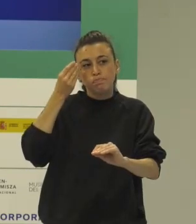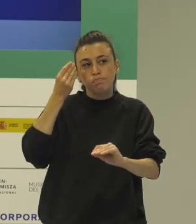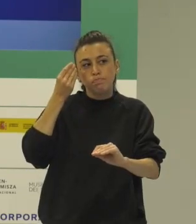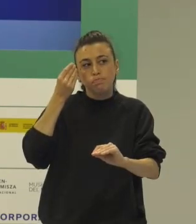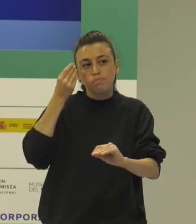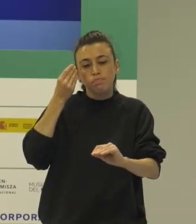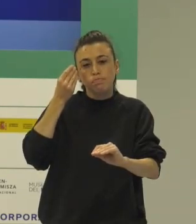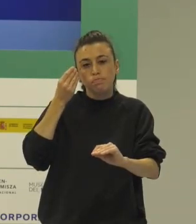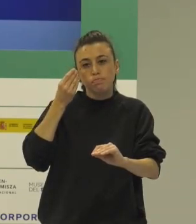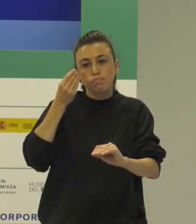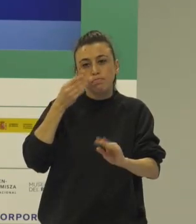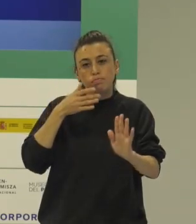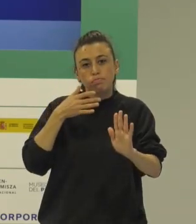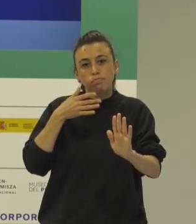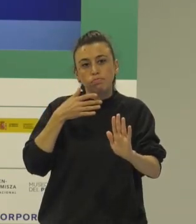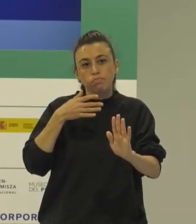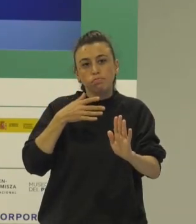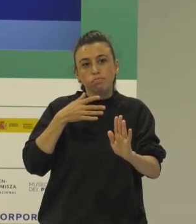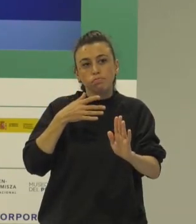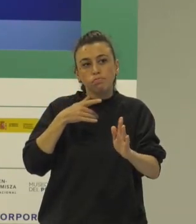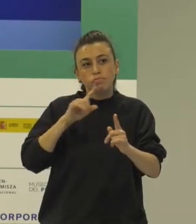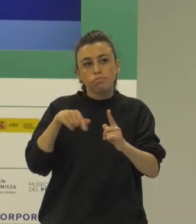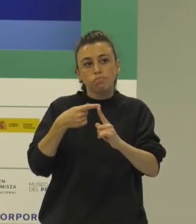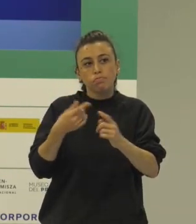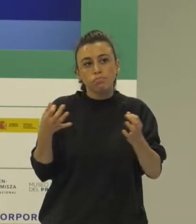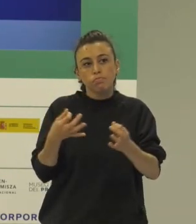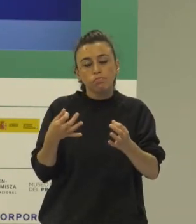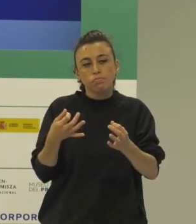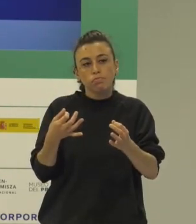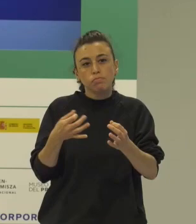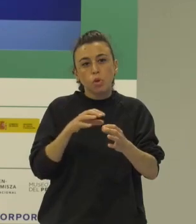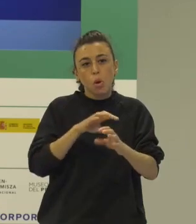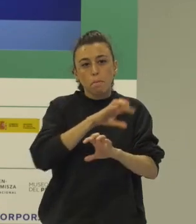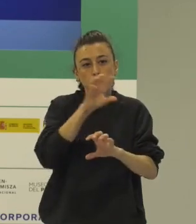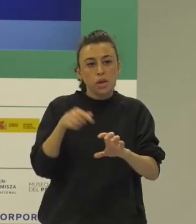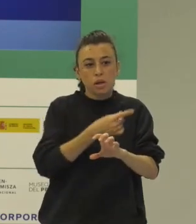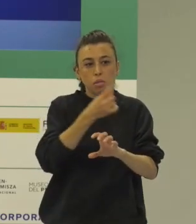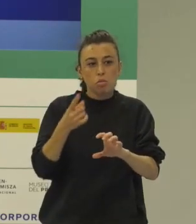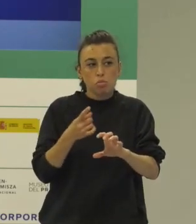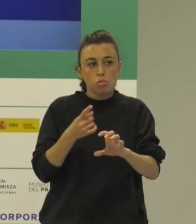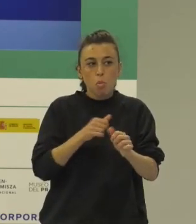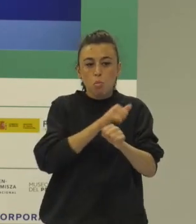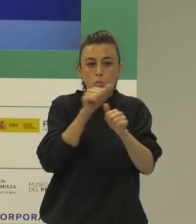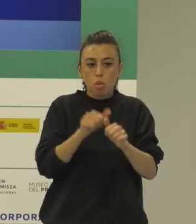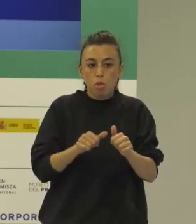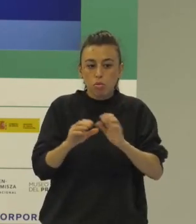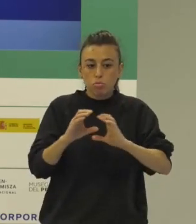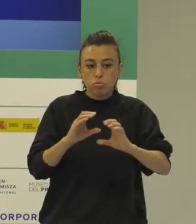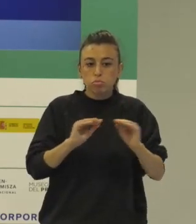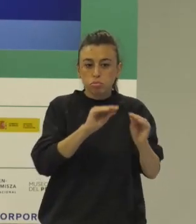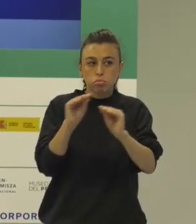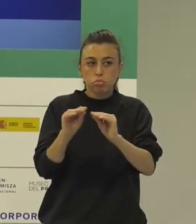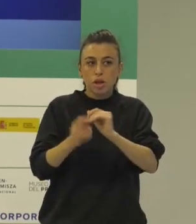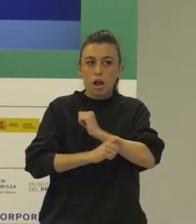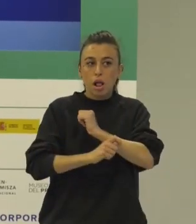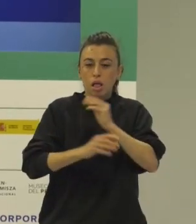es un modelo en el que los poderes en cada país sí tienen comunicación y sí tienen estrategias comunes, y lo que